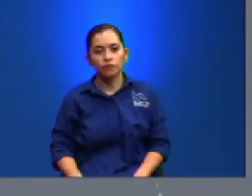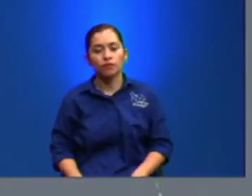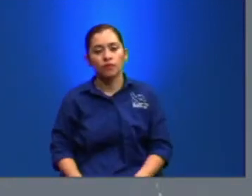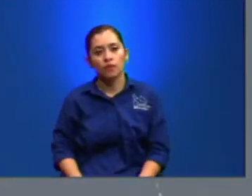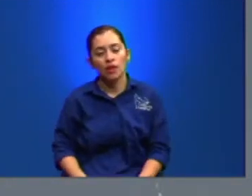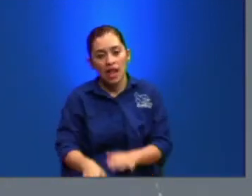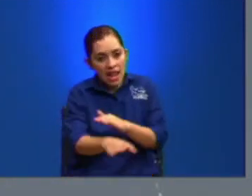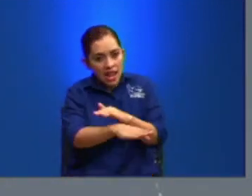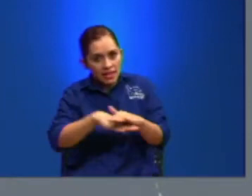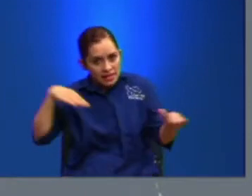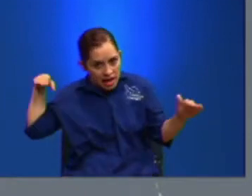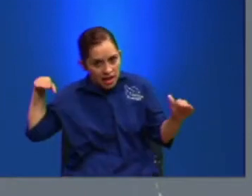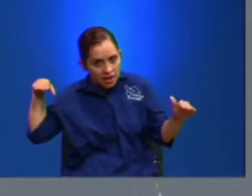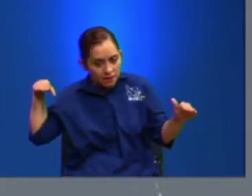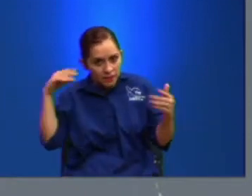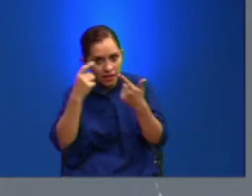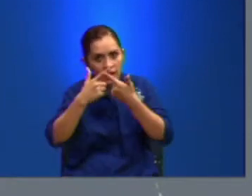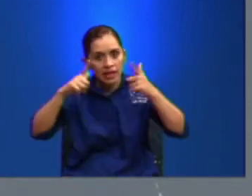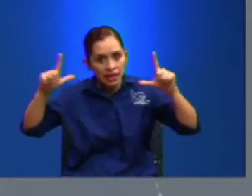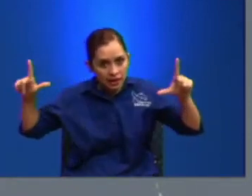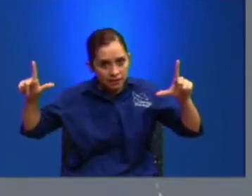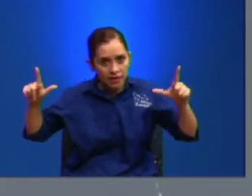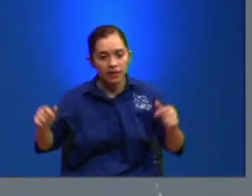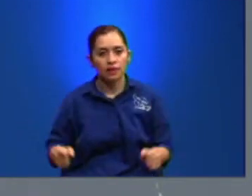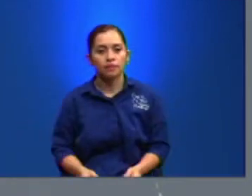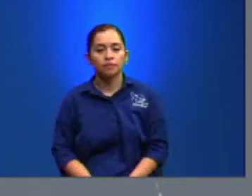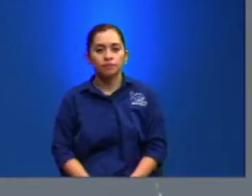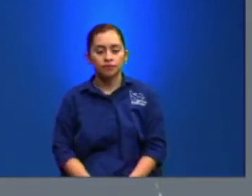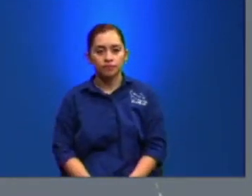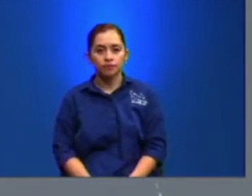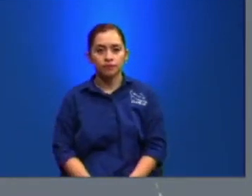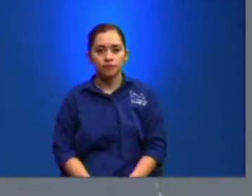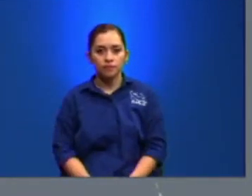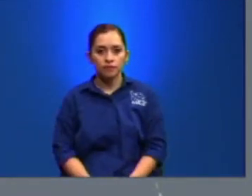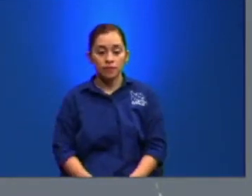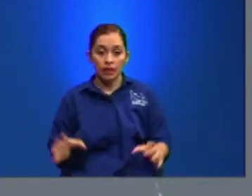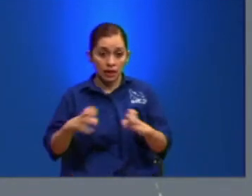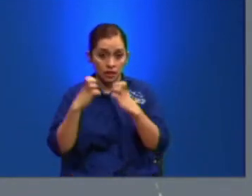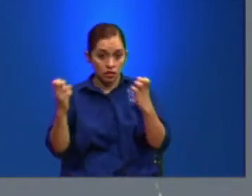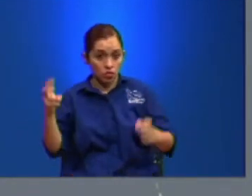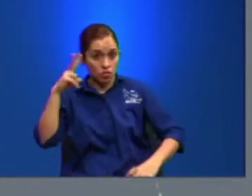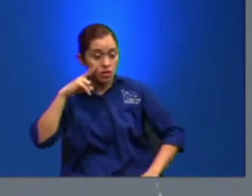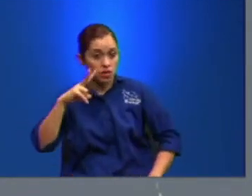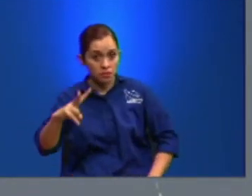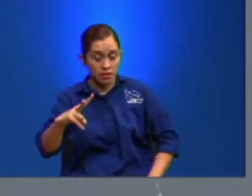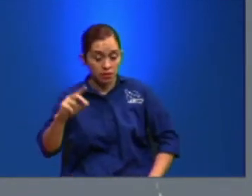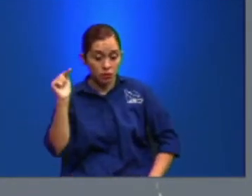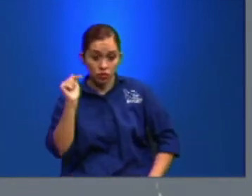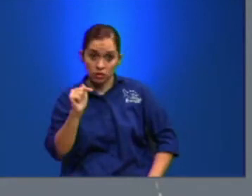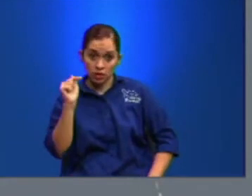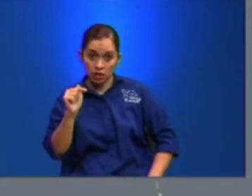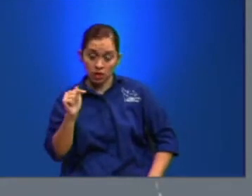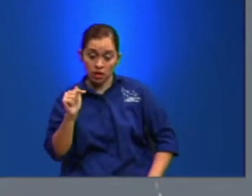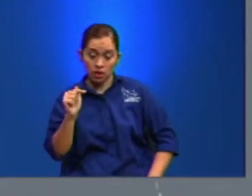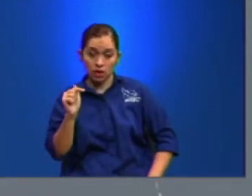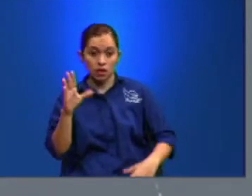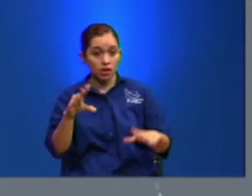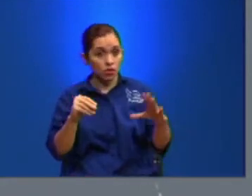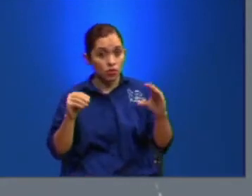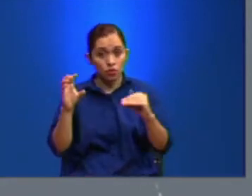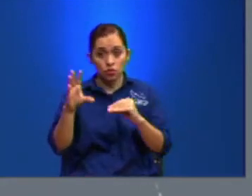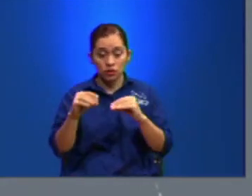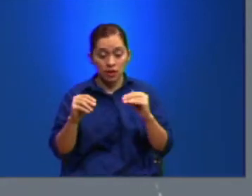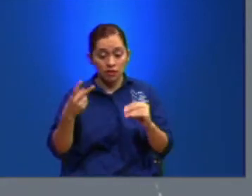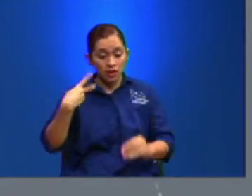caza entonces es obvio que aquí no se está hablando de estar